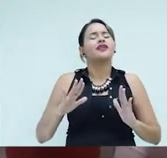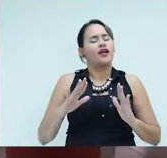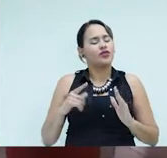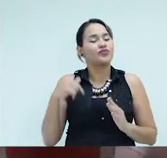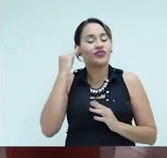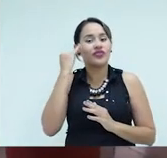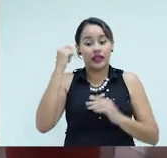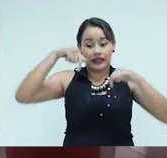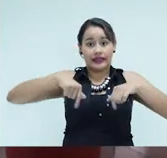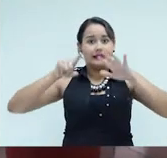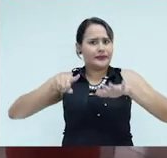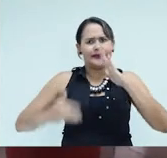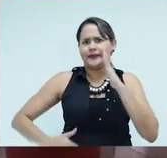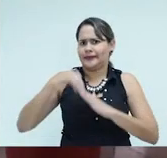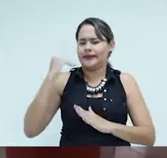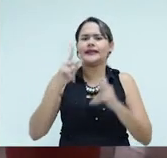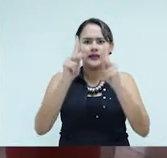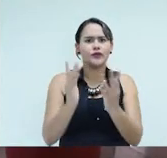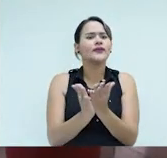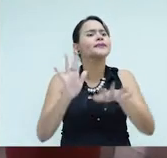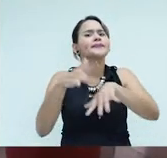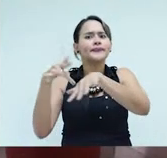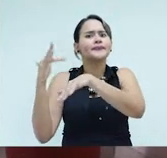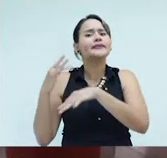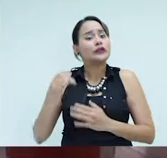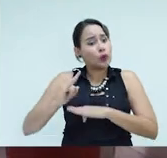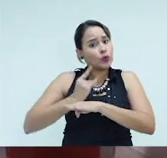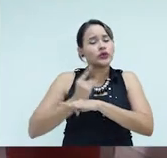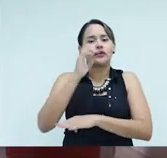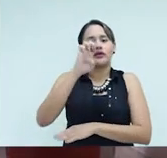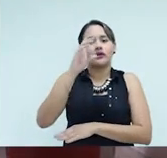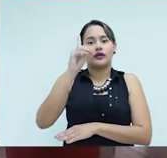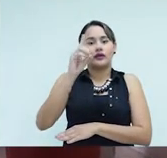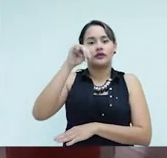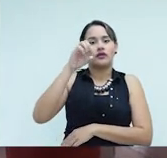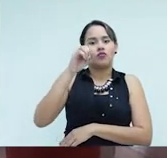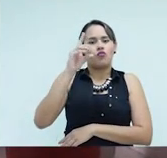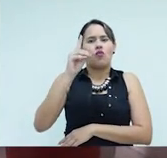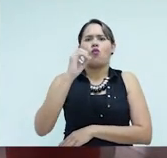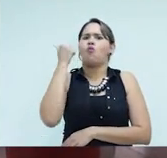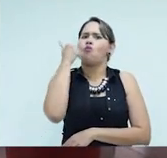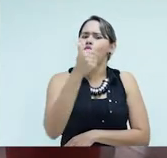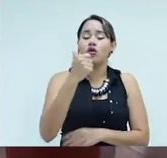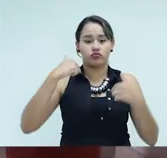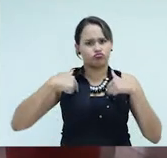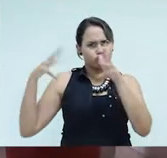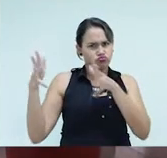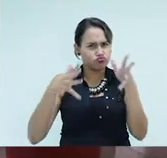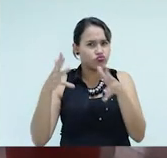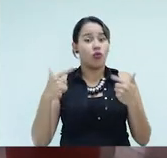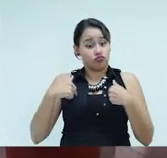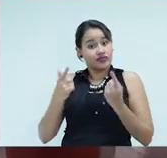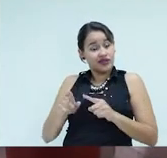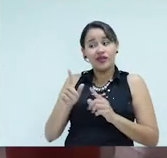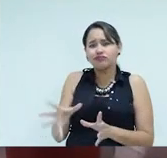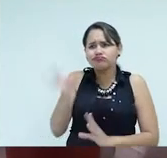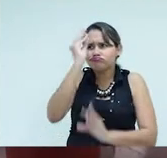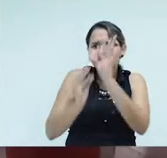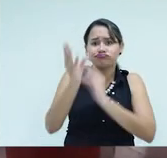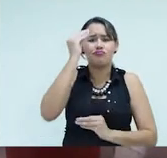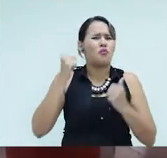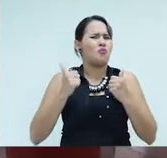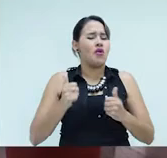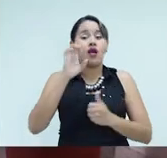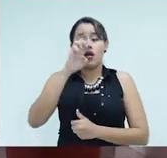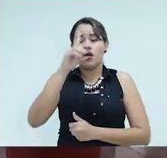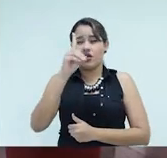en cuanto al uso de la plataforma fueron muy satisfactorios. Los estudiantes quedaron muy contentos con el uso